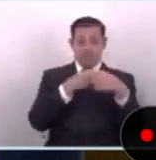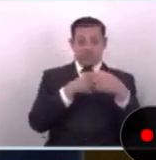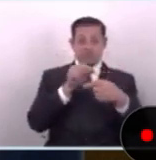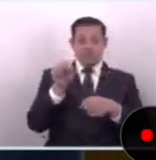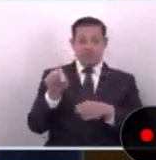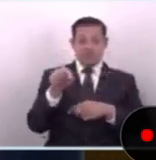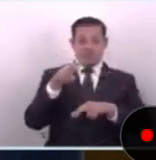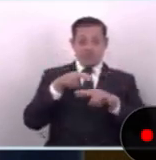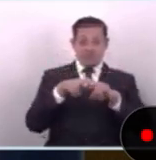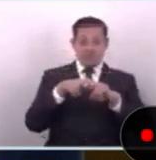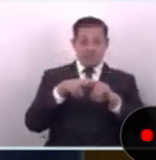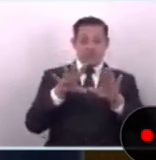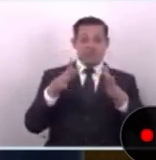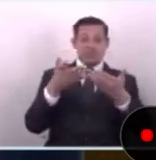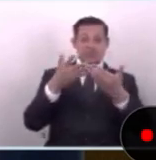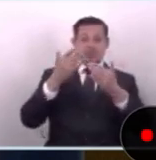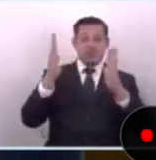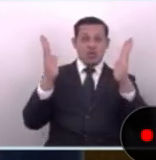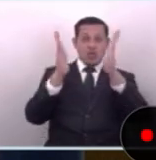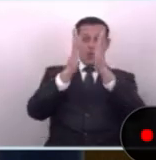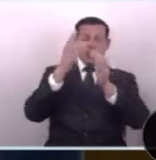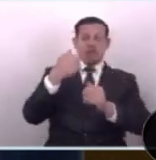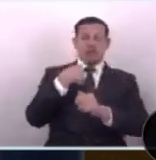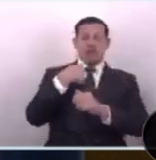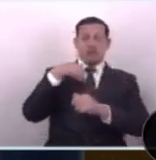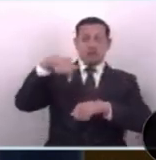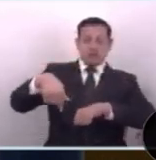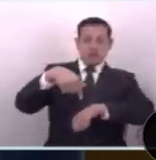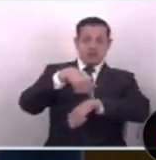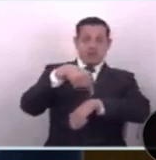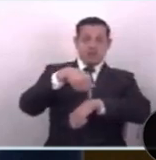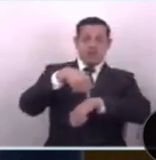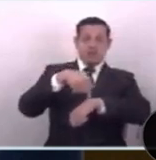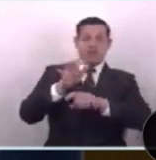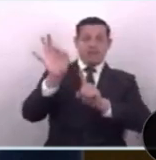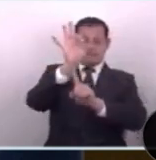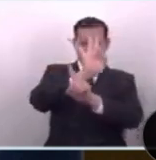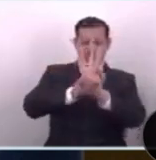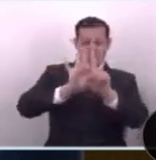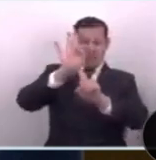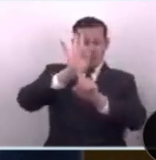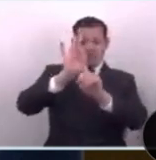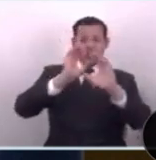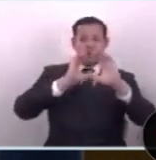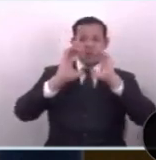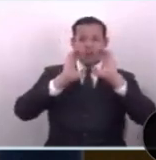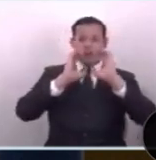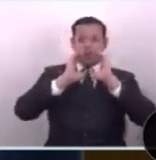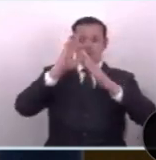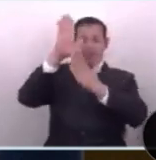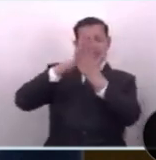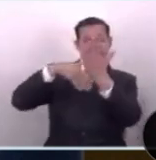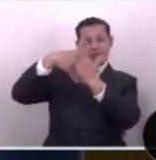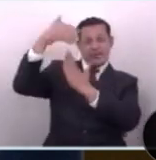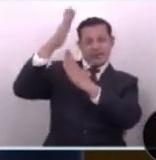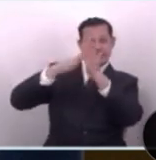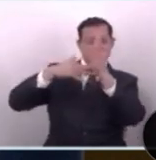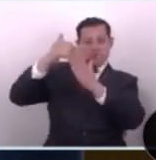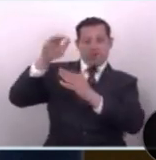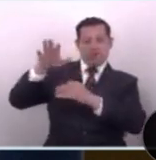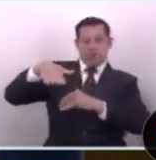cambiamos lo que está al frente mío ahorita mejoramos las comunicaciones pintamos el